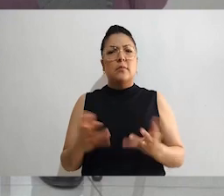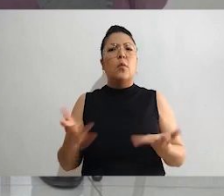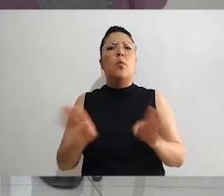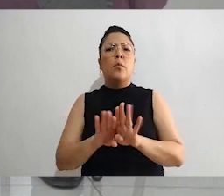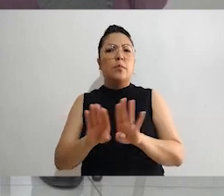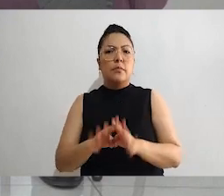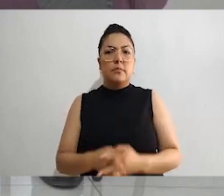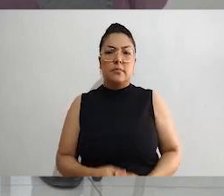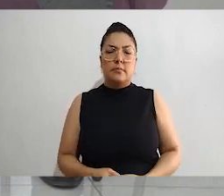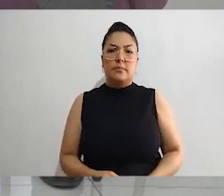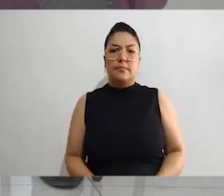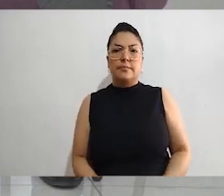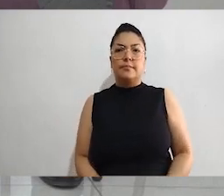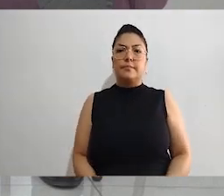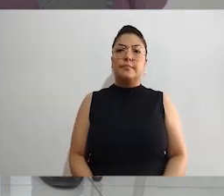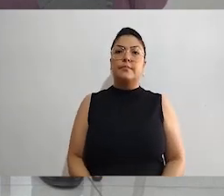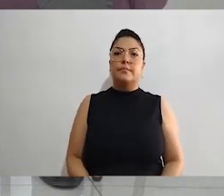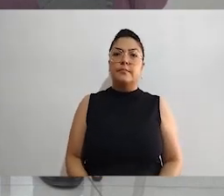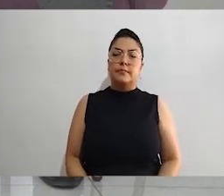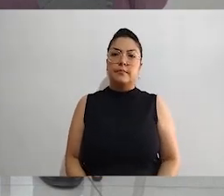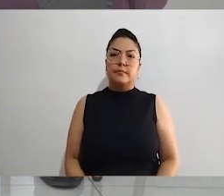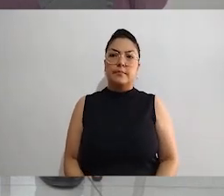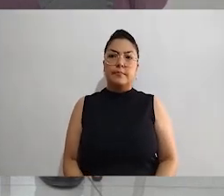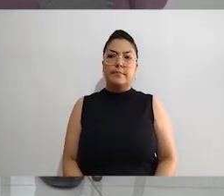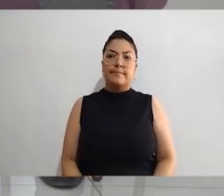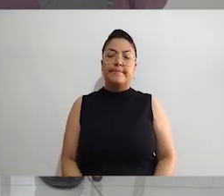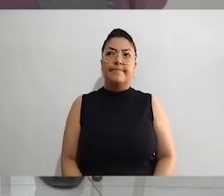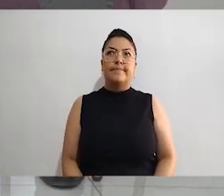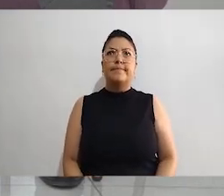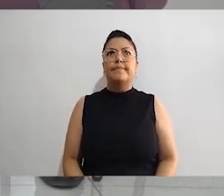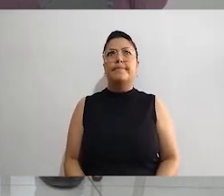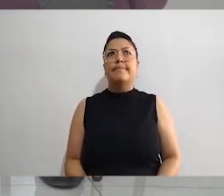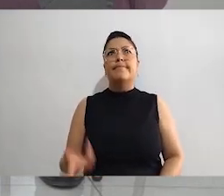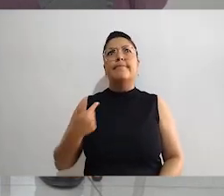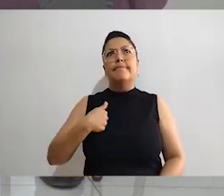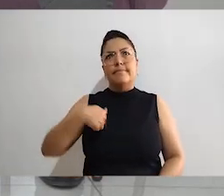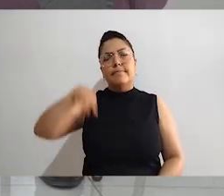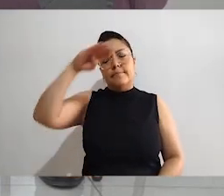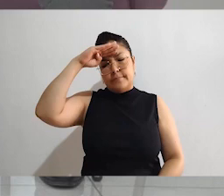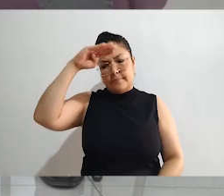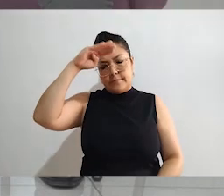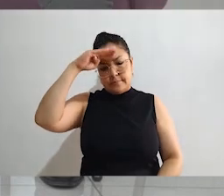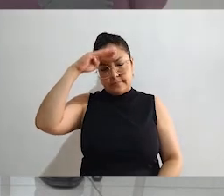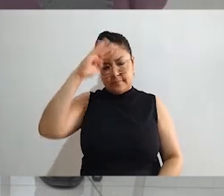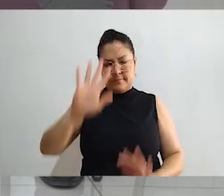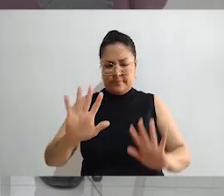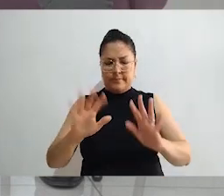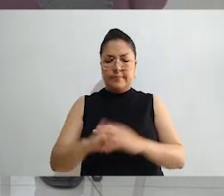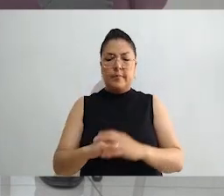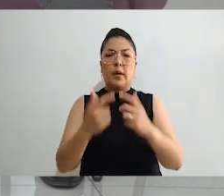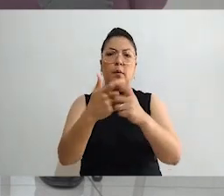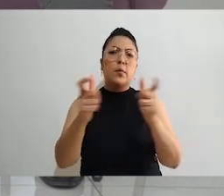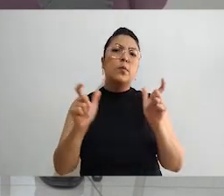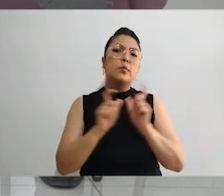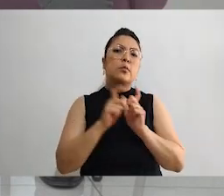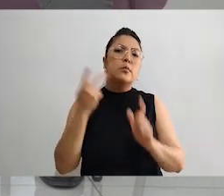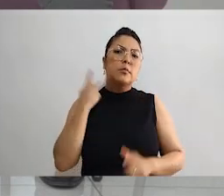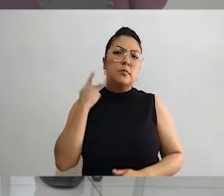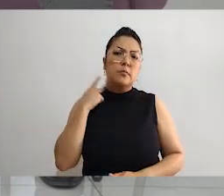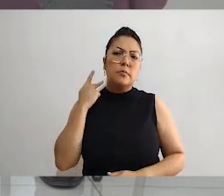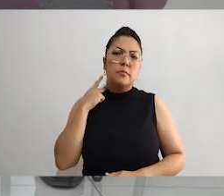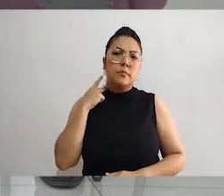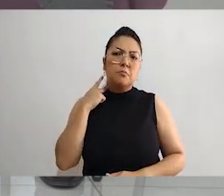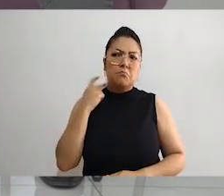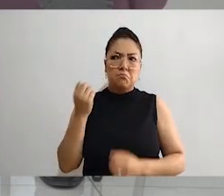implementarse? Fíjate que yo ahí lo pensaría en qué término. Los partidos políticos ya tienen